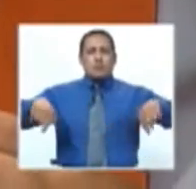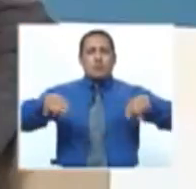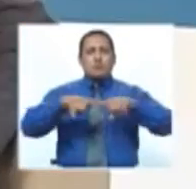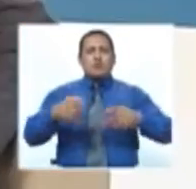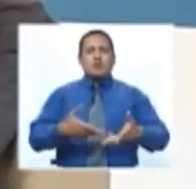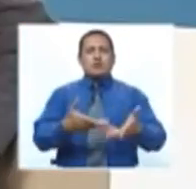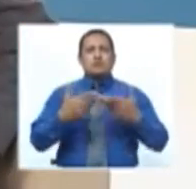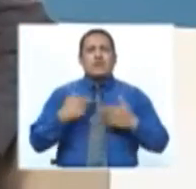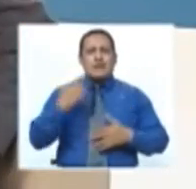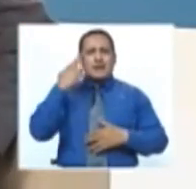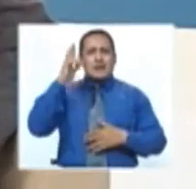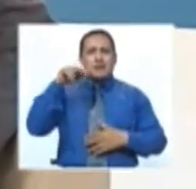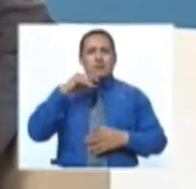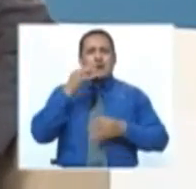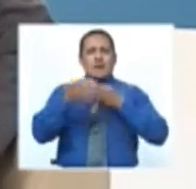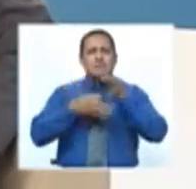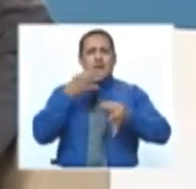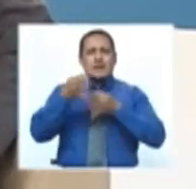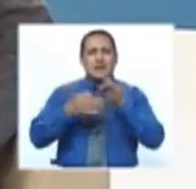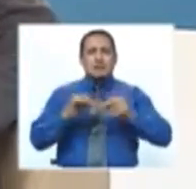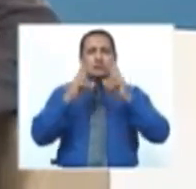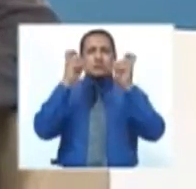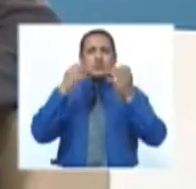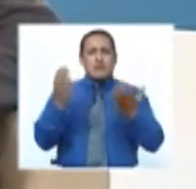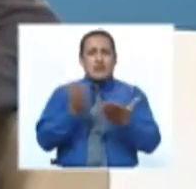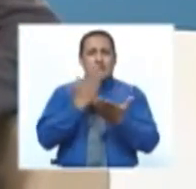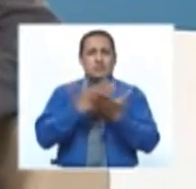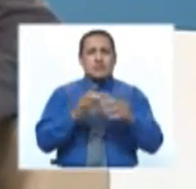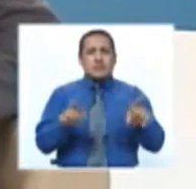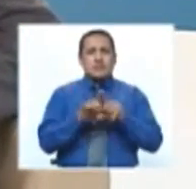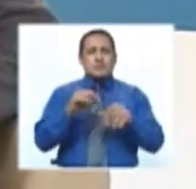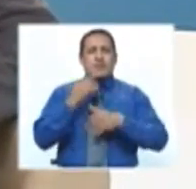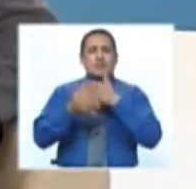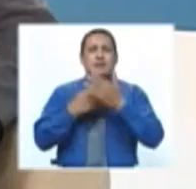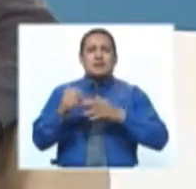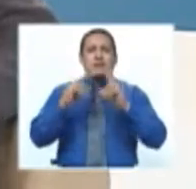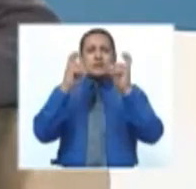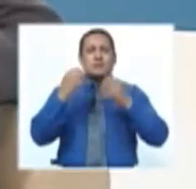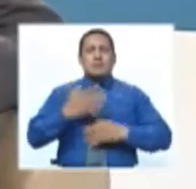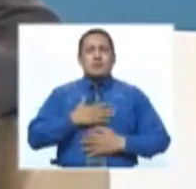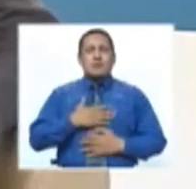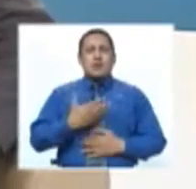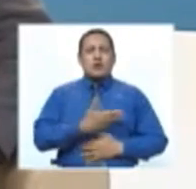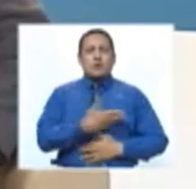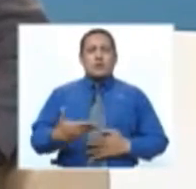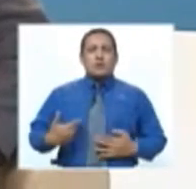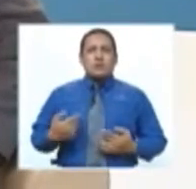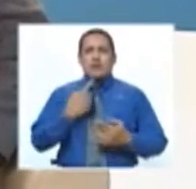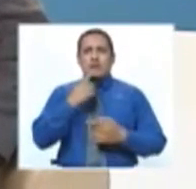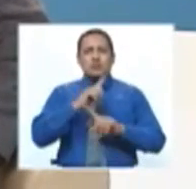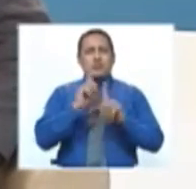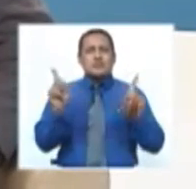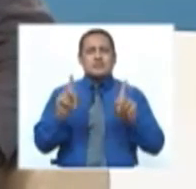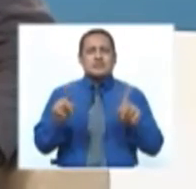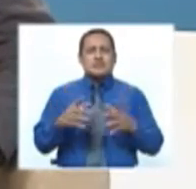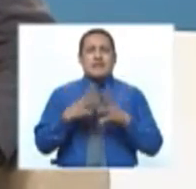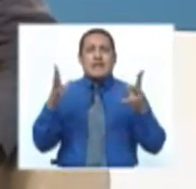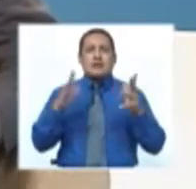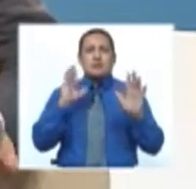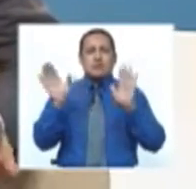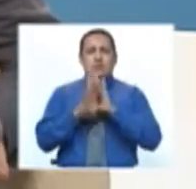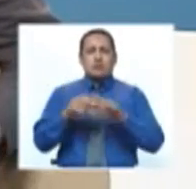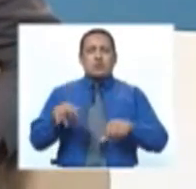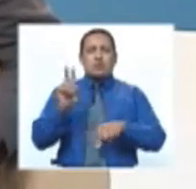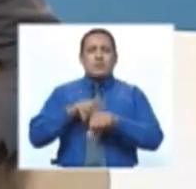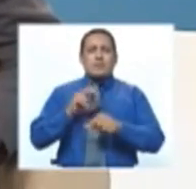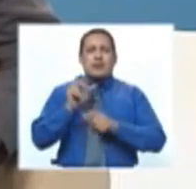que nos va a dar motivo a comentar un poco este libro y de paso a desarrollar el tema de propiedad estatal, que quizá no es tan